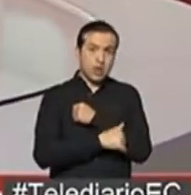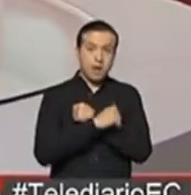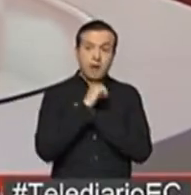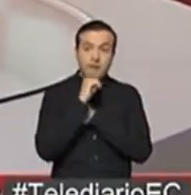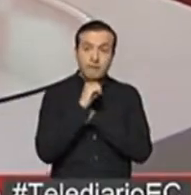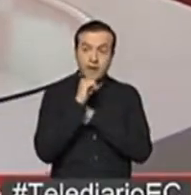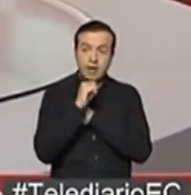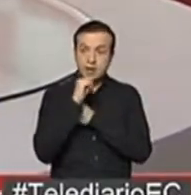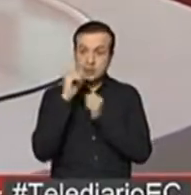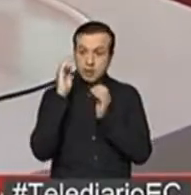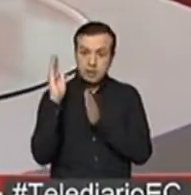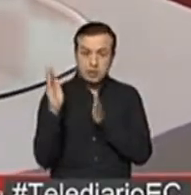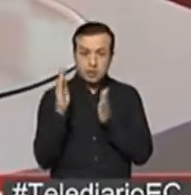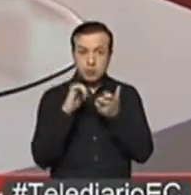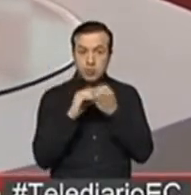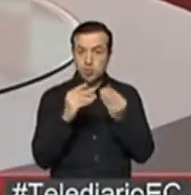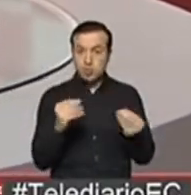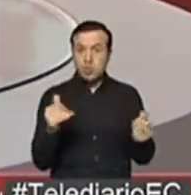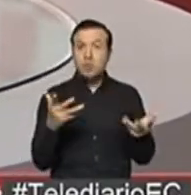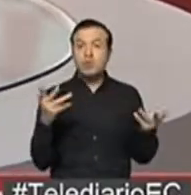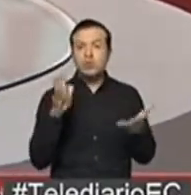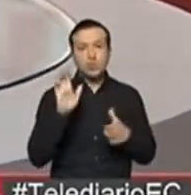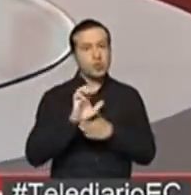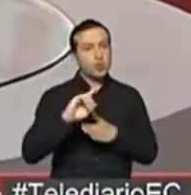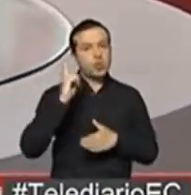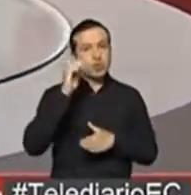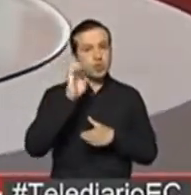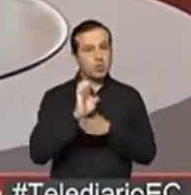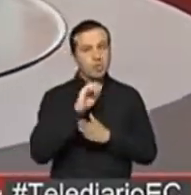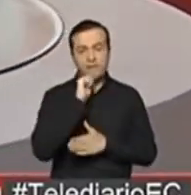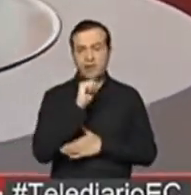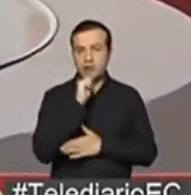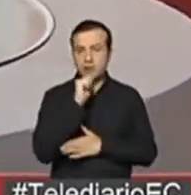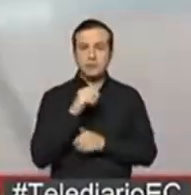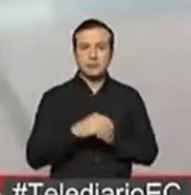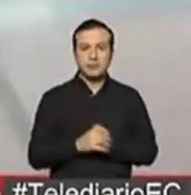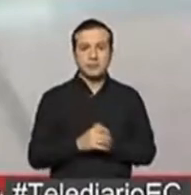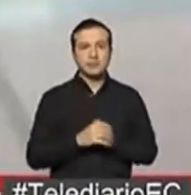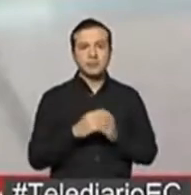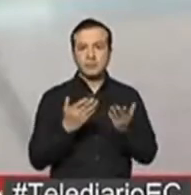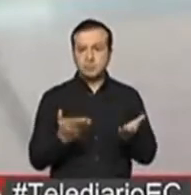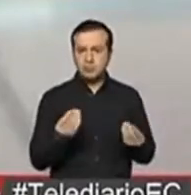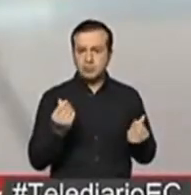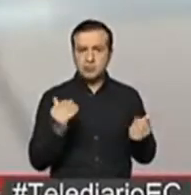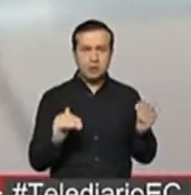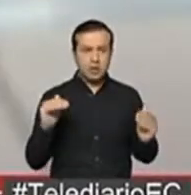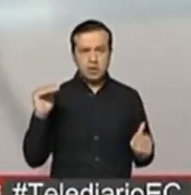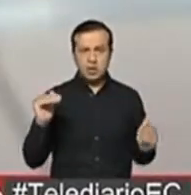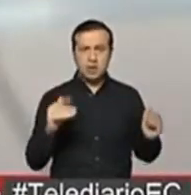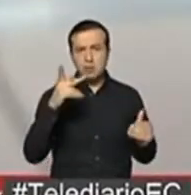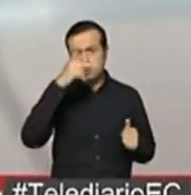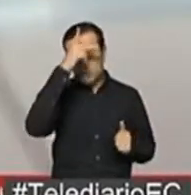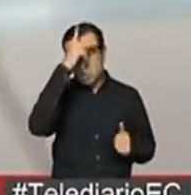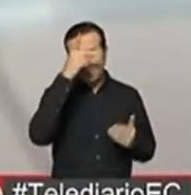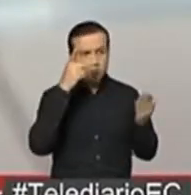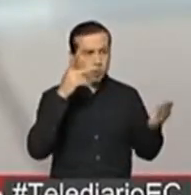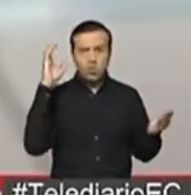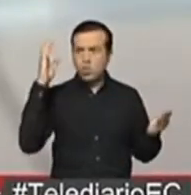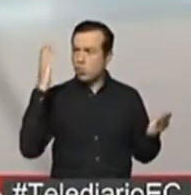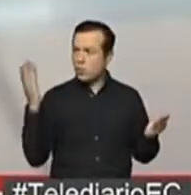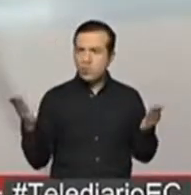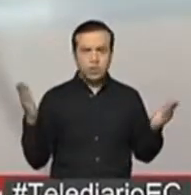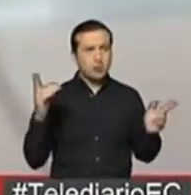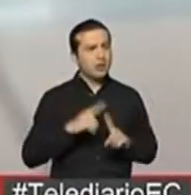arreglado la situación de subsidios en el ecuador por eso la diferencia de precio de gasolina en el perú y en colombia